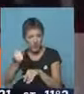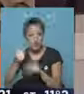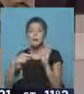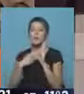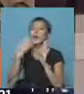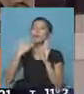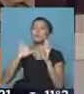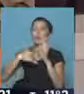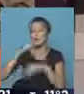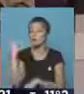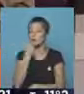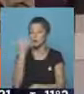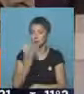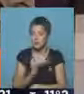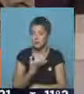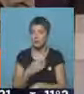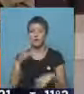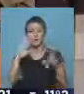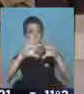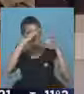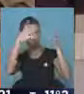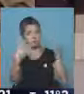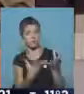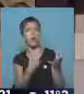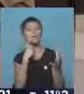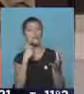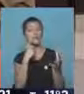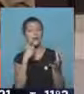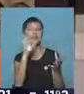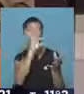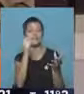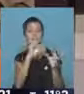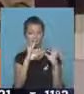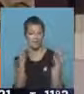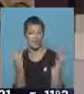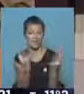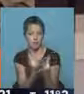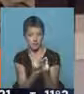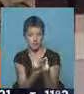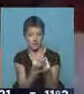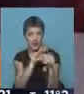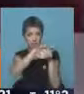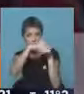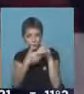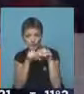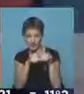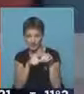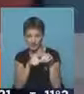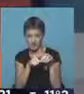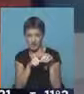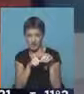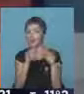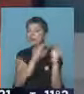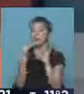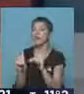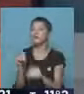esfera de metal de 60 centímetros de diámetro que había en la punta de eso, el satélite, que tenía el mismo tamaño que una ojiva nuclear.